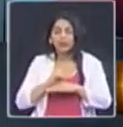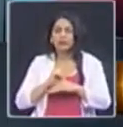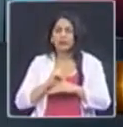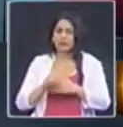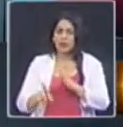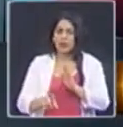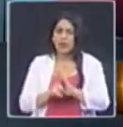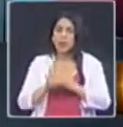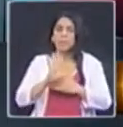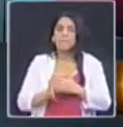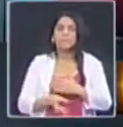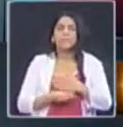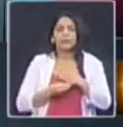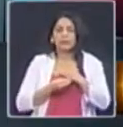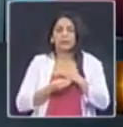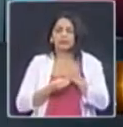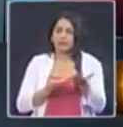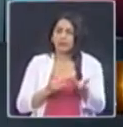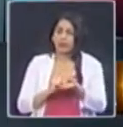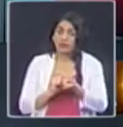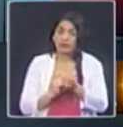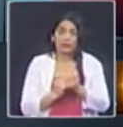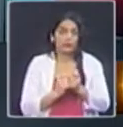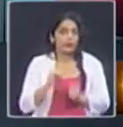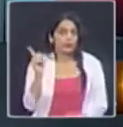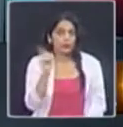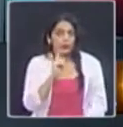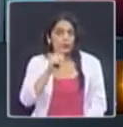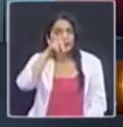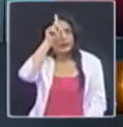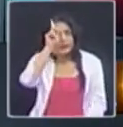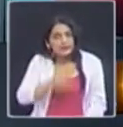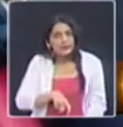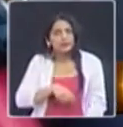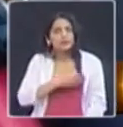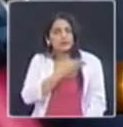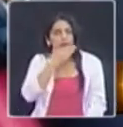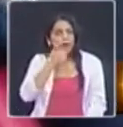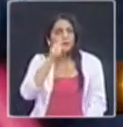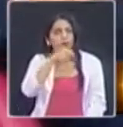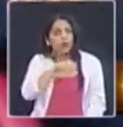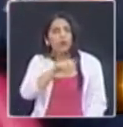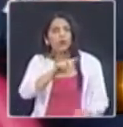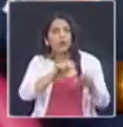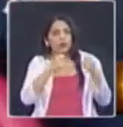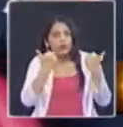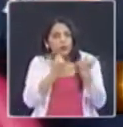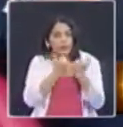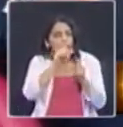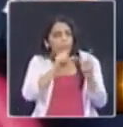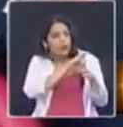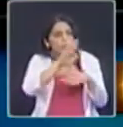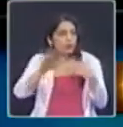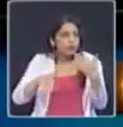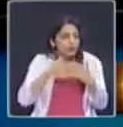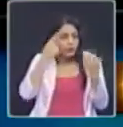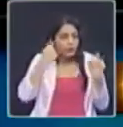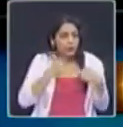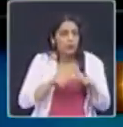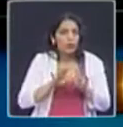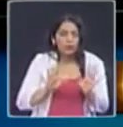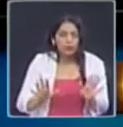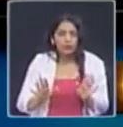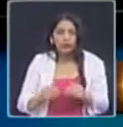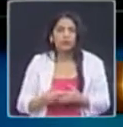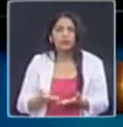constitucional debió haber pasado por una asamblea constituyente y no por una enmienda a los hacer una enmienda constitucional ocurrió de los pasos del 2015